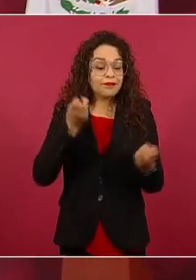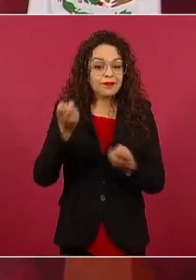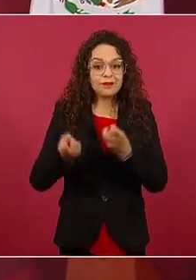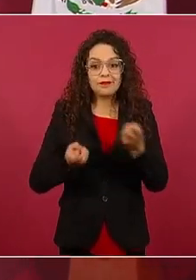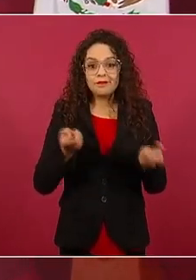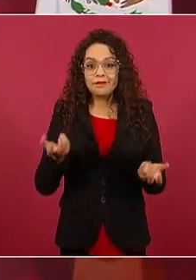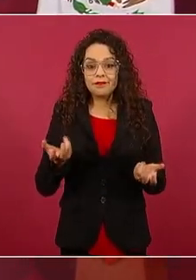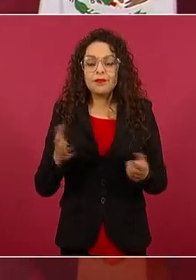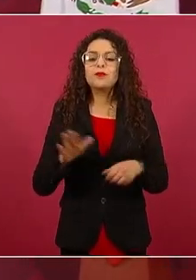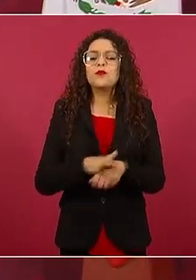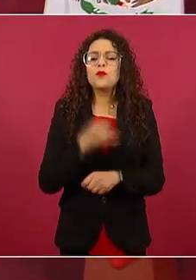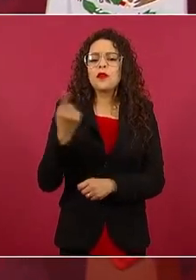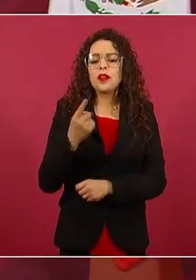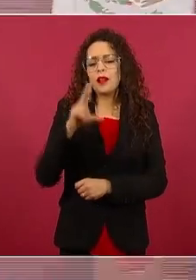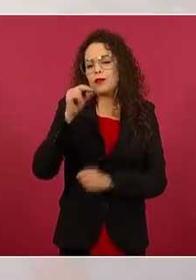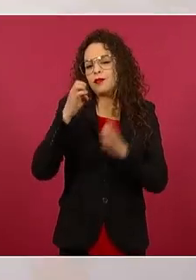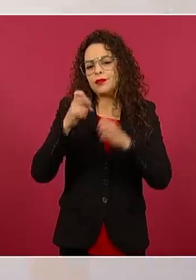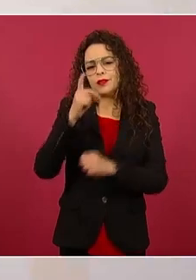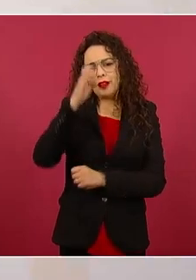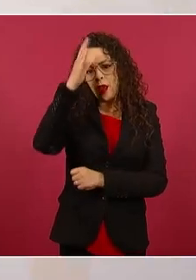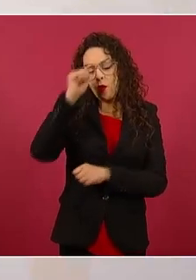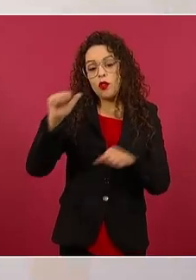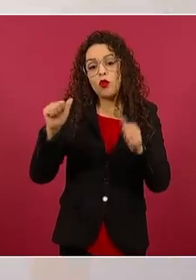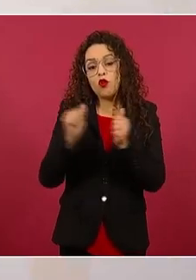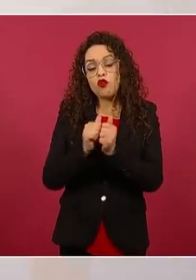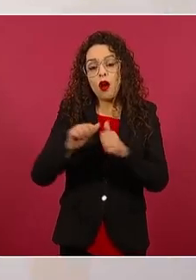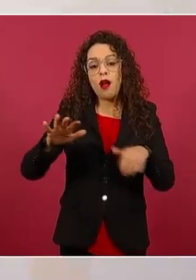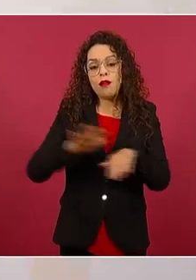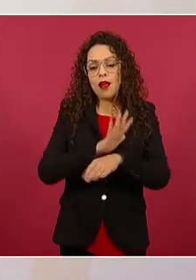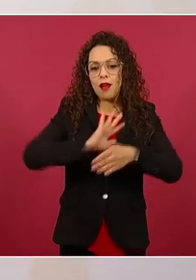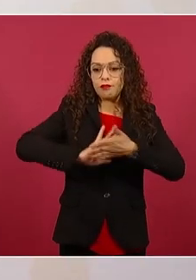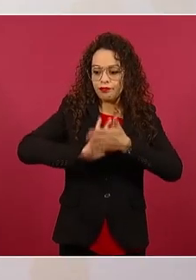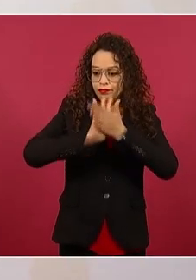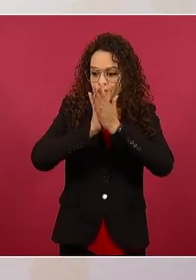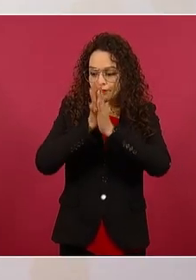están inconformes con la transformación del país.